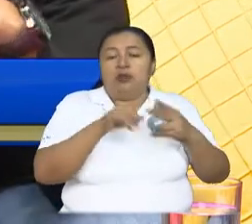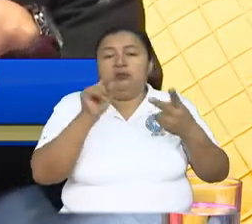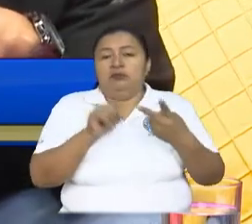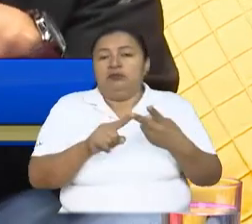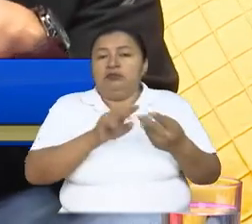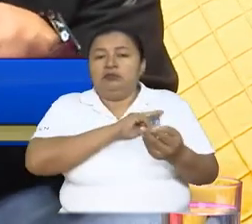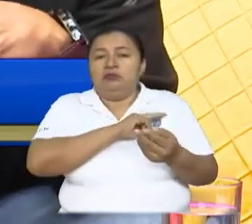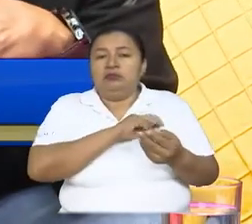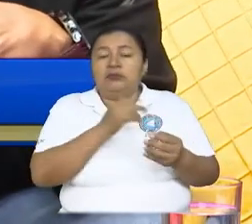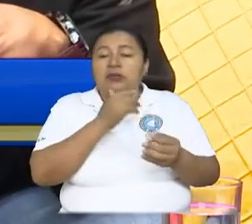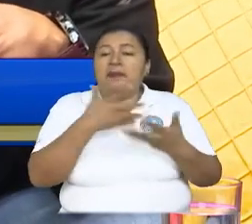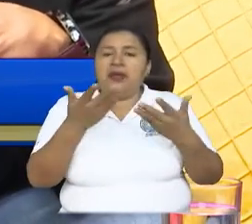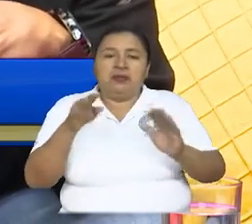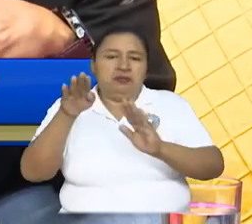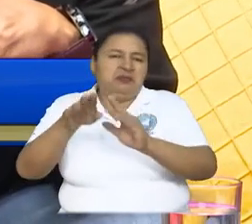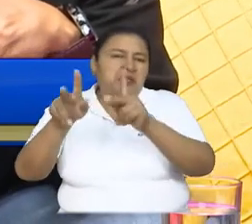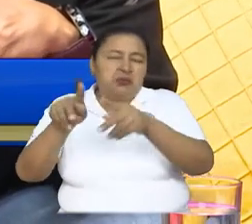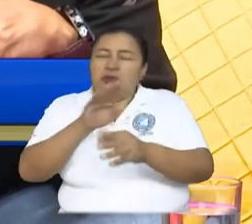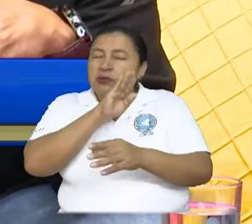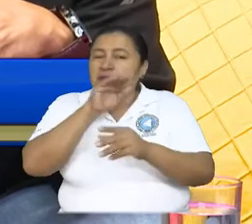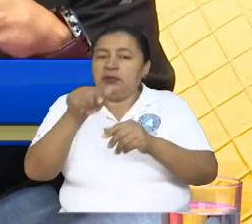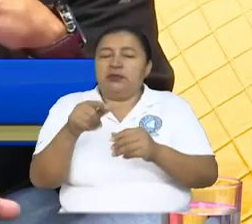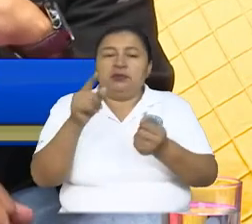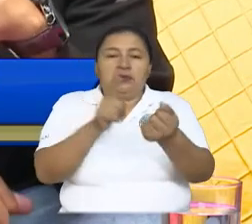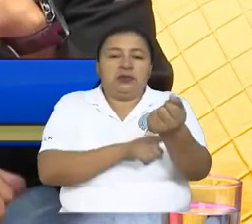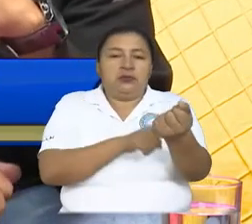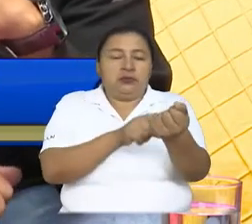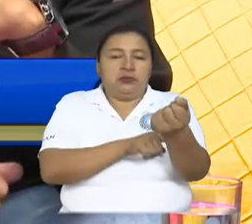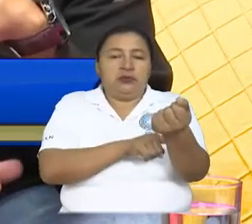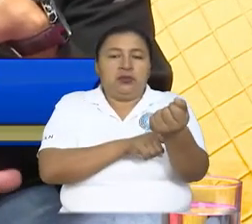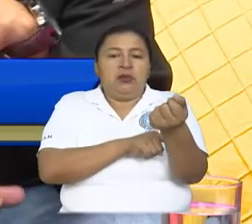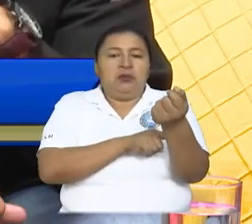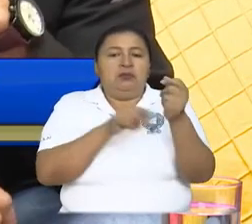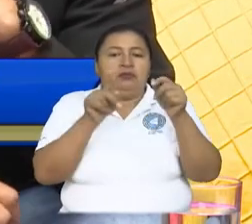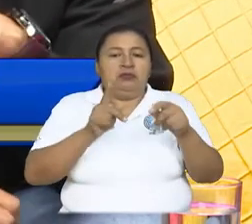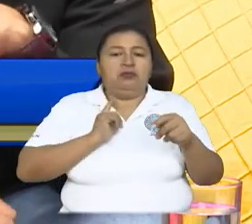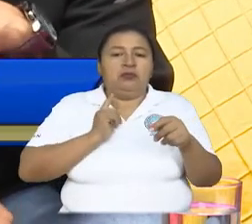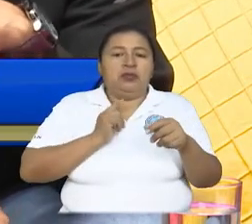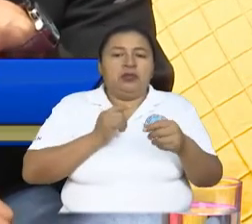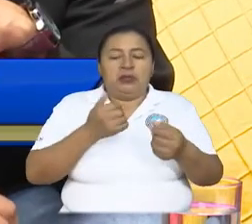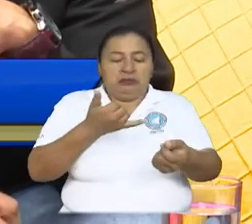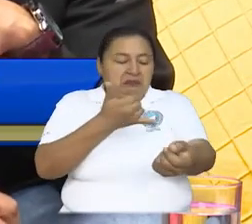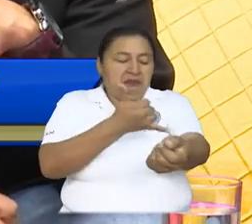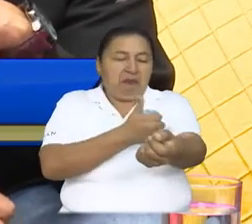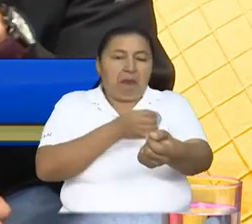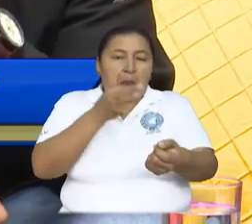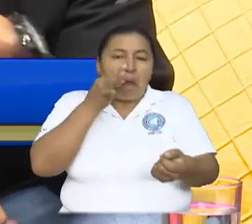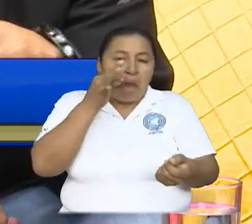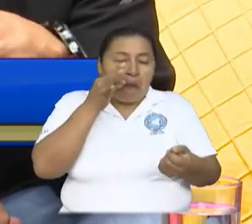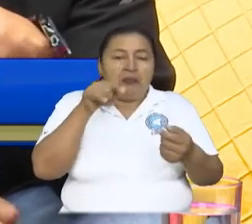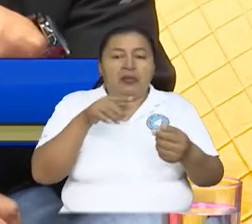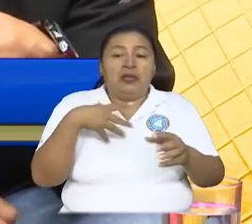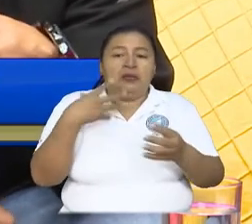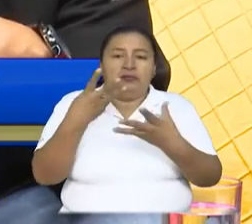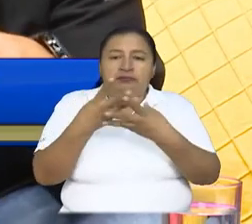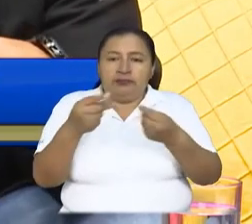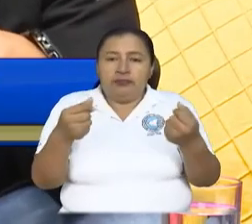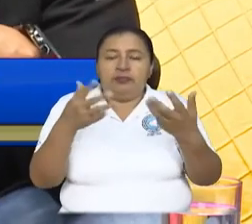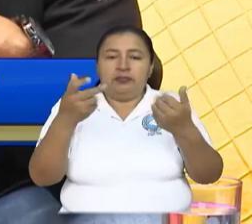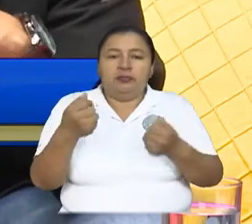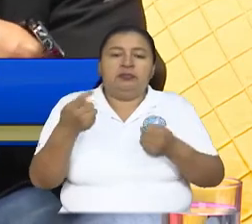momento albergan también a hermanos que están en la drogadicción y lograron queríamos